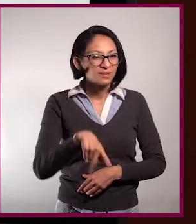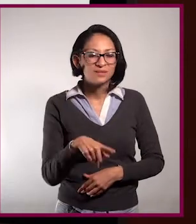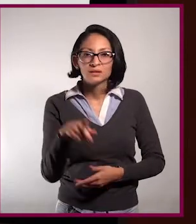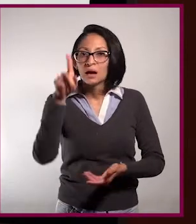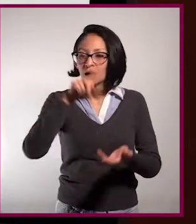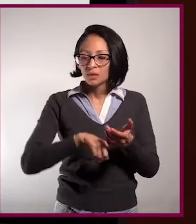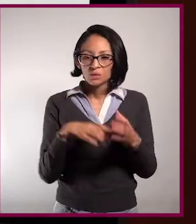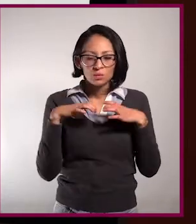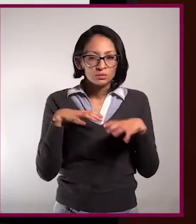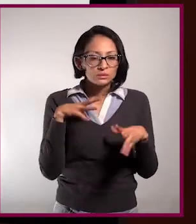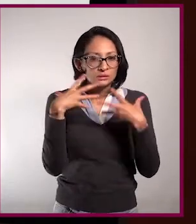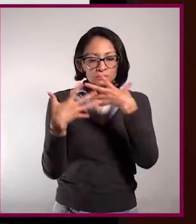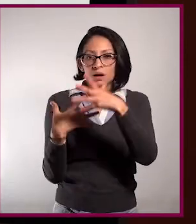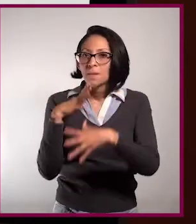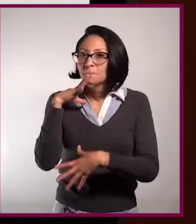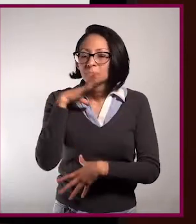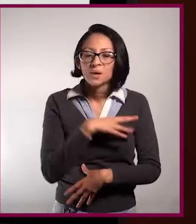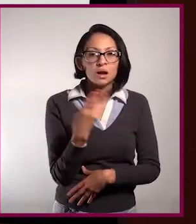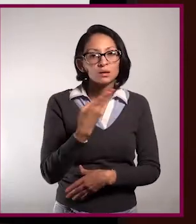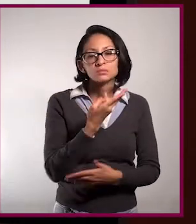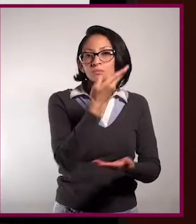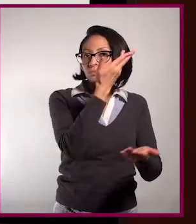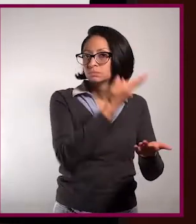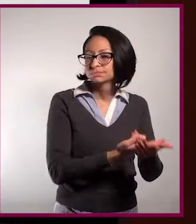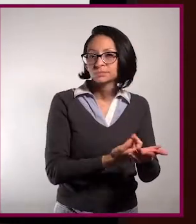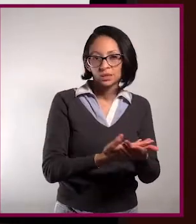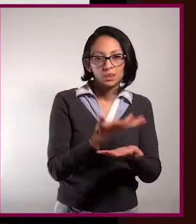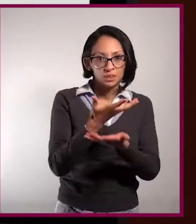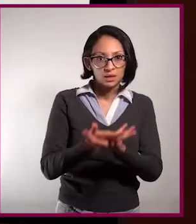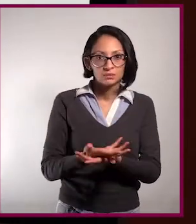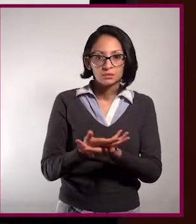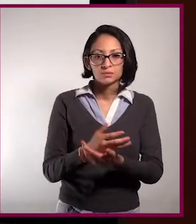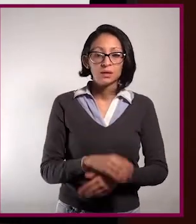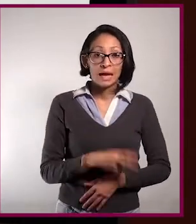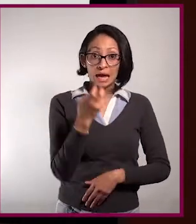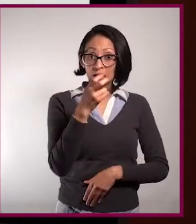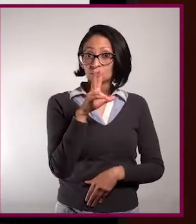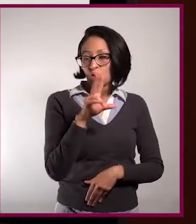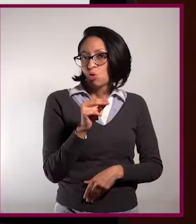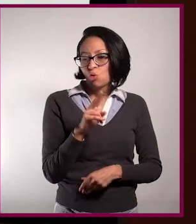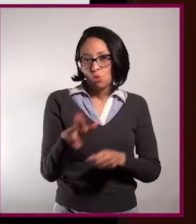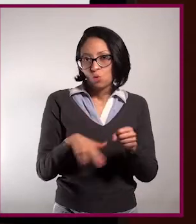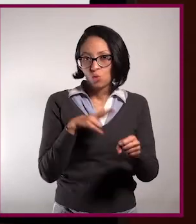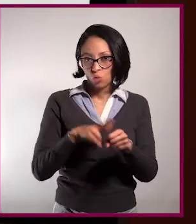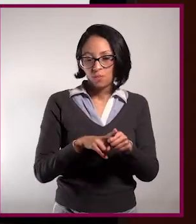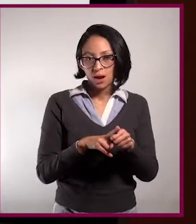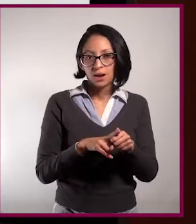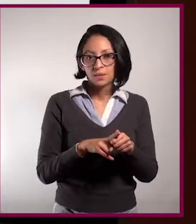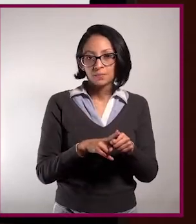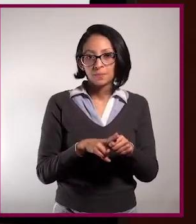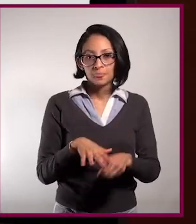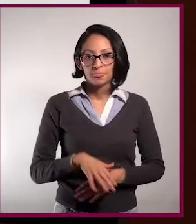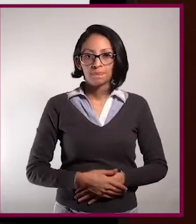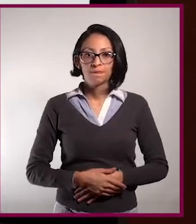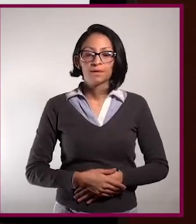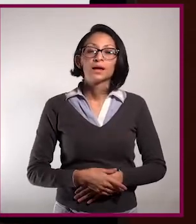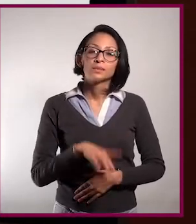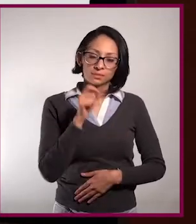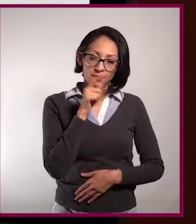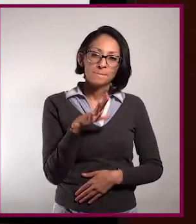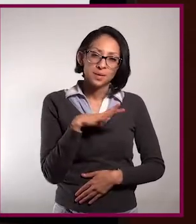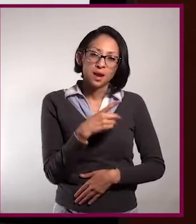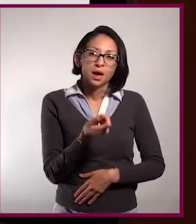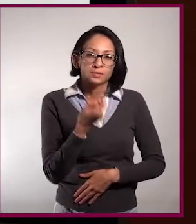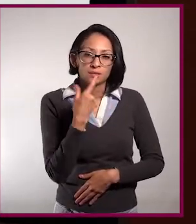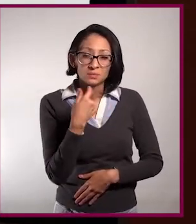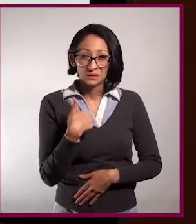las incapacita para hacer sus actividades, y eso es hasta un 3%. Entonces no es normal sentirse así, o sea, y hay ayuda,